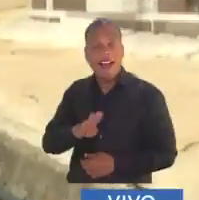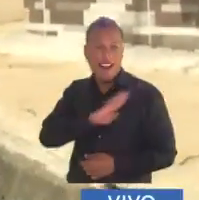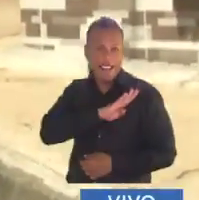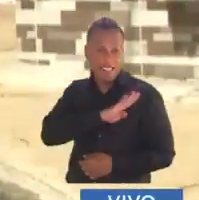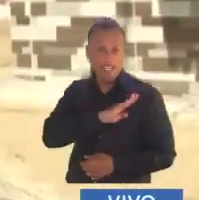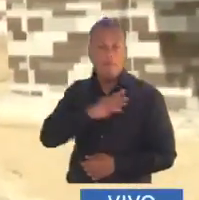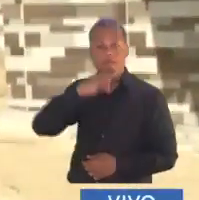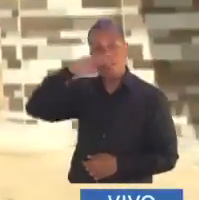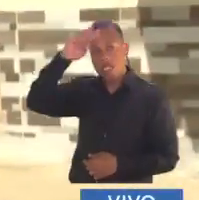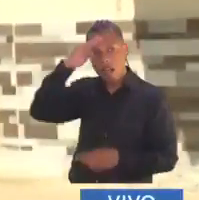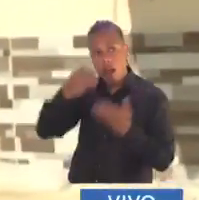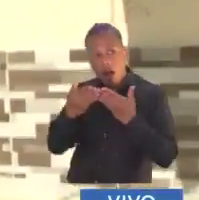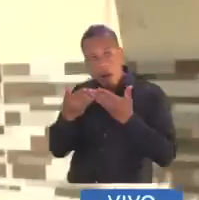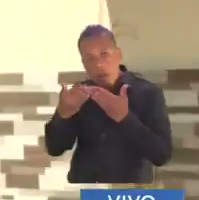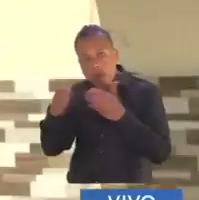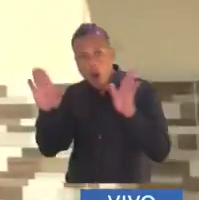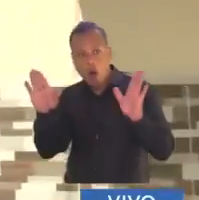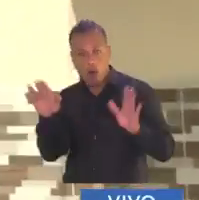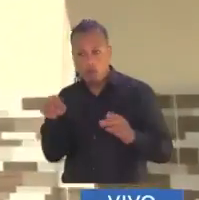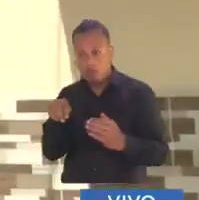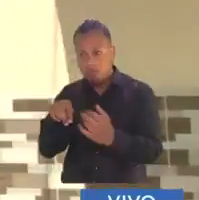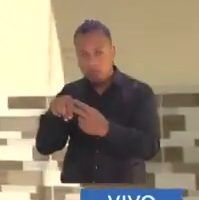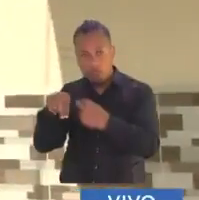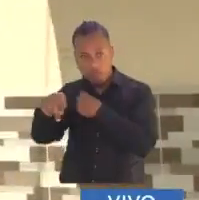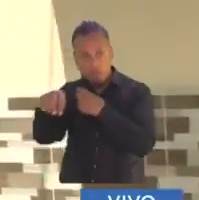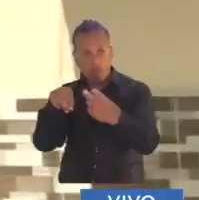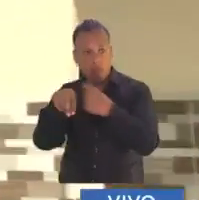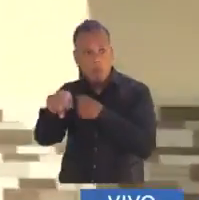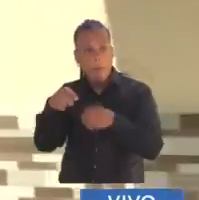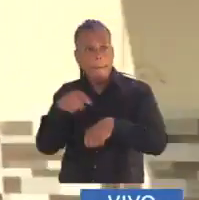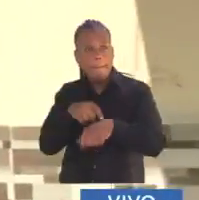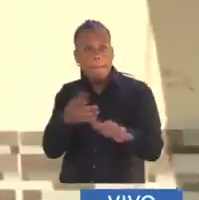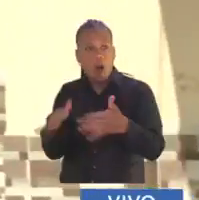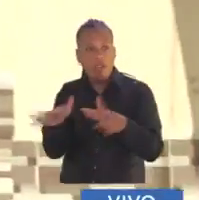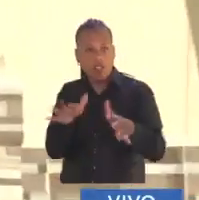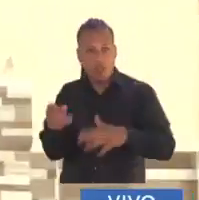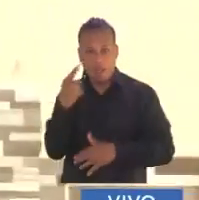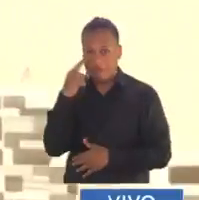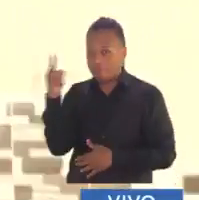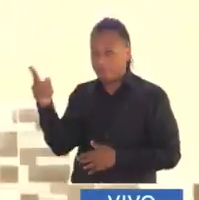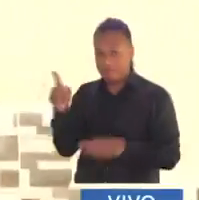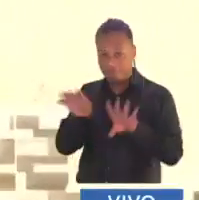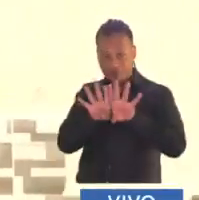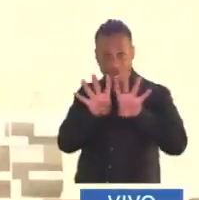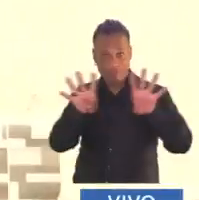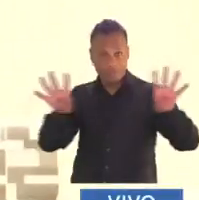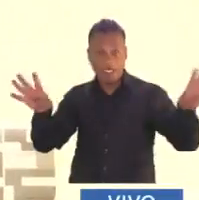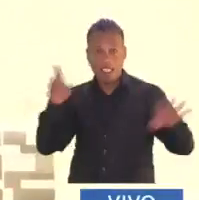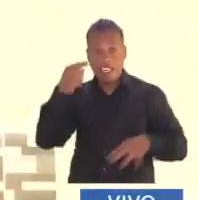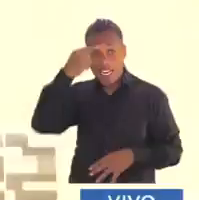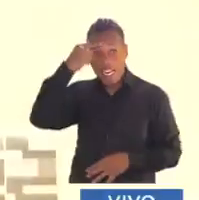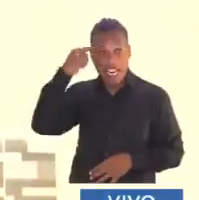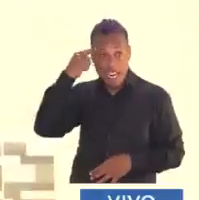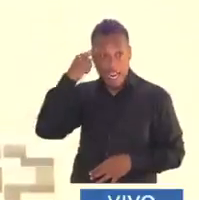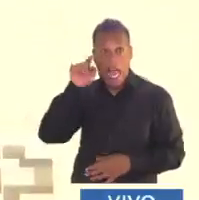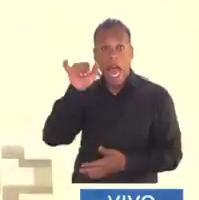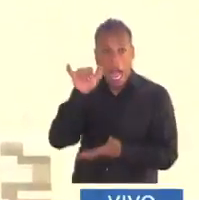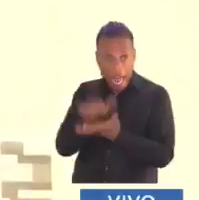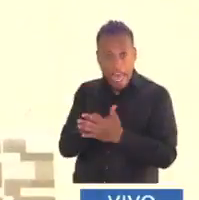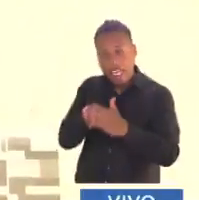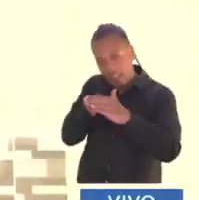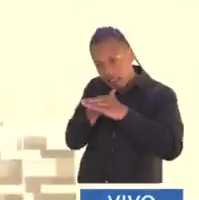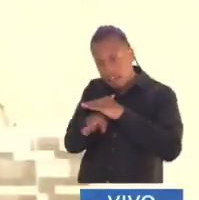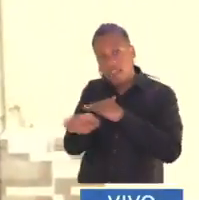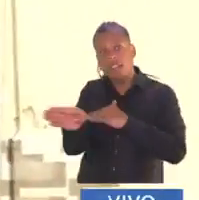paso provisional que es por ahí por donde ustedes están viendo esa reja negra por ahí ingresan las personas y